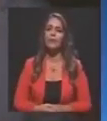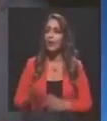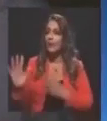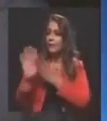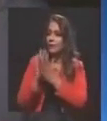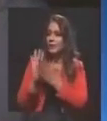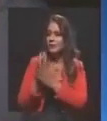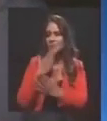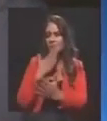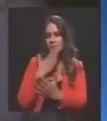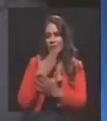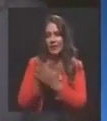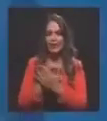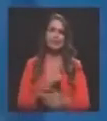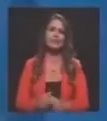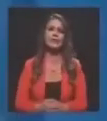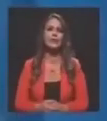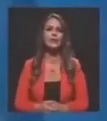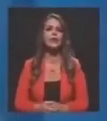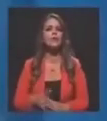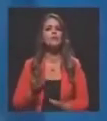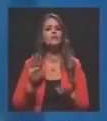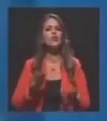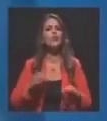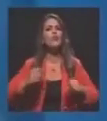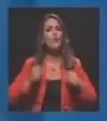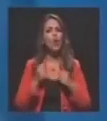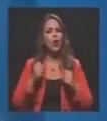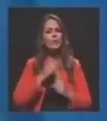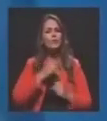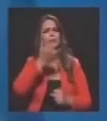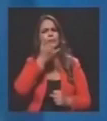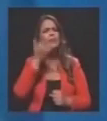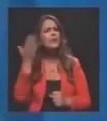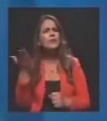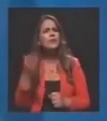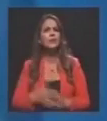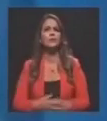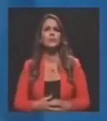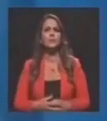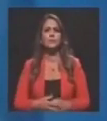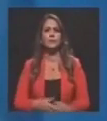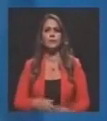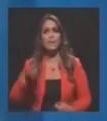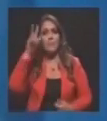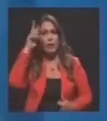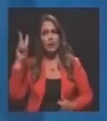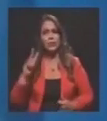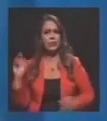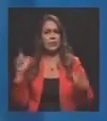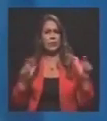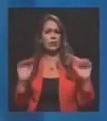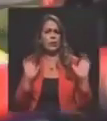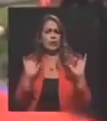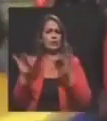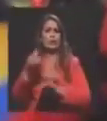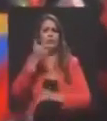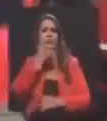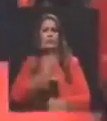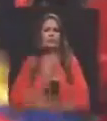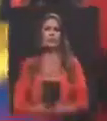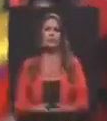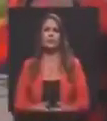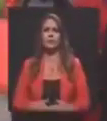Óscar, muchas gracias por este reporte y ahora vamos a la capital de la República. ¿Qué pasó en Bogotá hoy con la movilización de los venezolanos? Veamos.